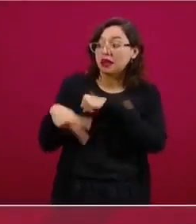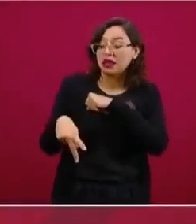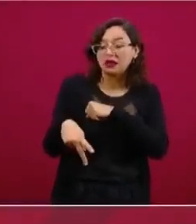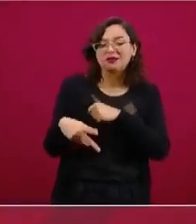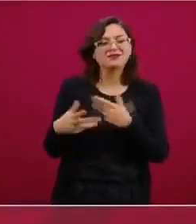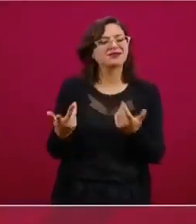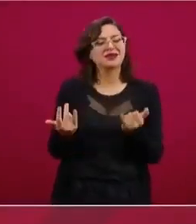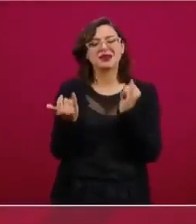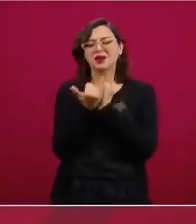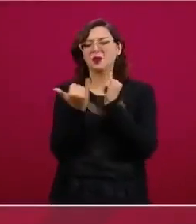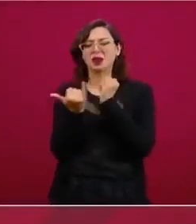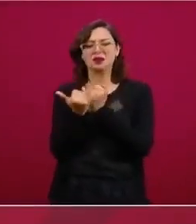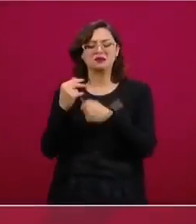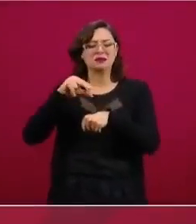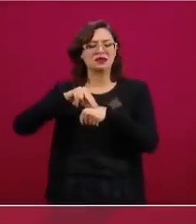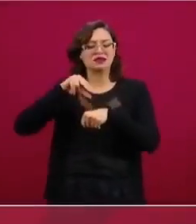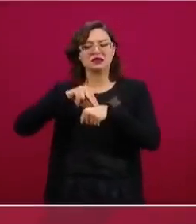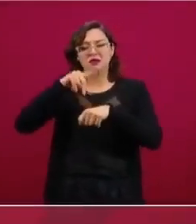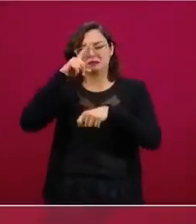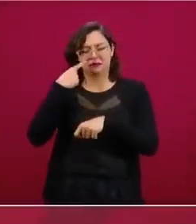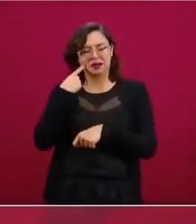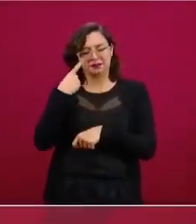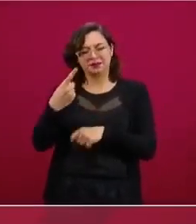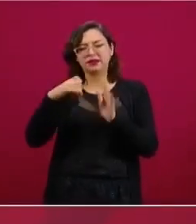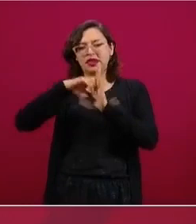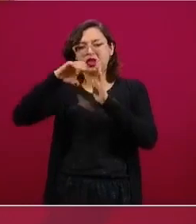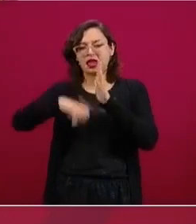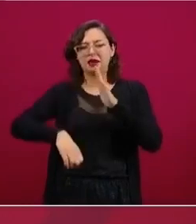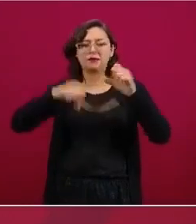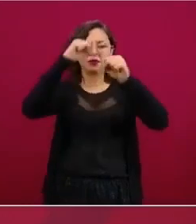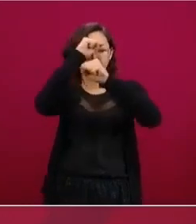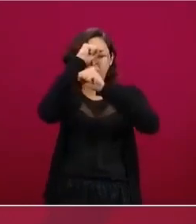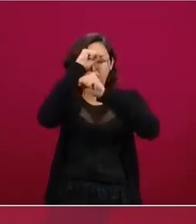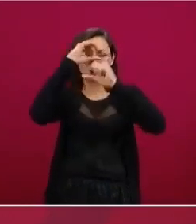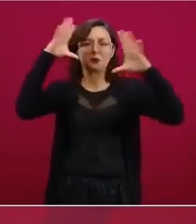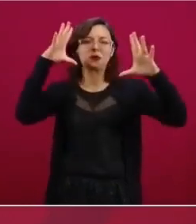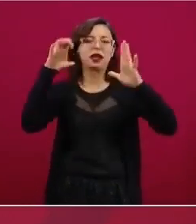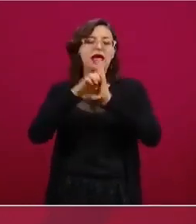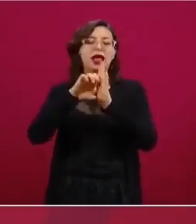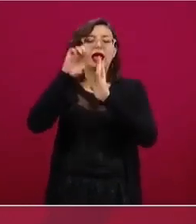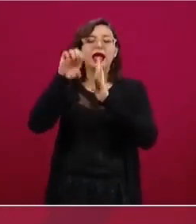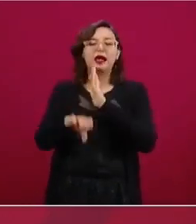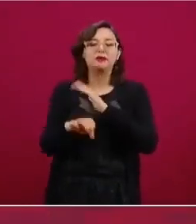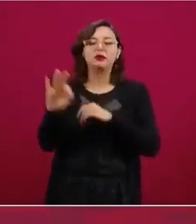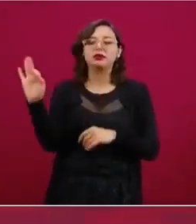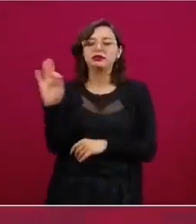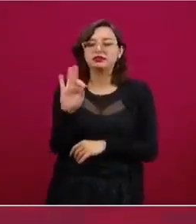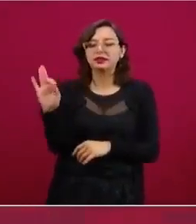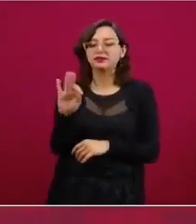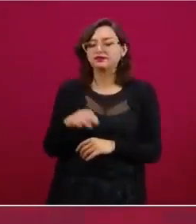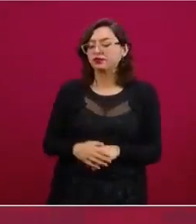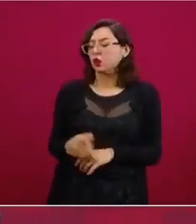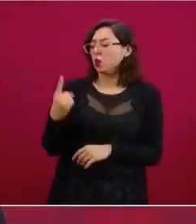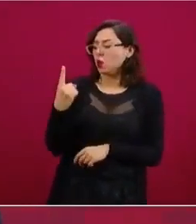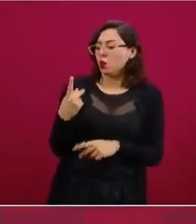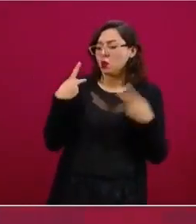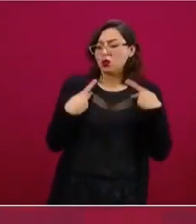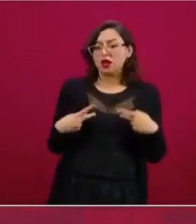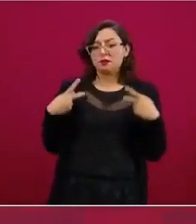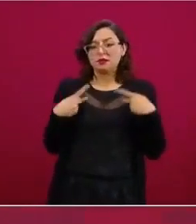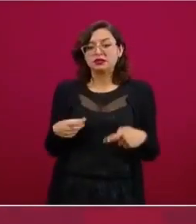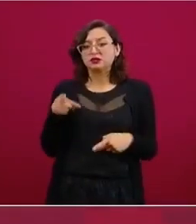también sirve para visualizarlo. Pongamos un ejemplo hipotético: si necesitamos que una persona